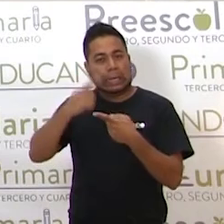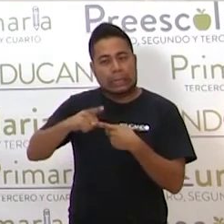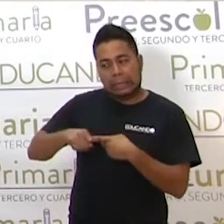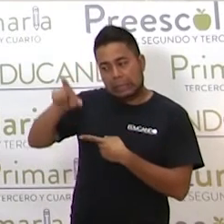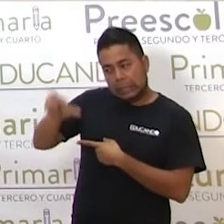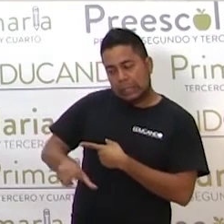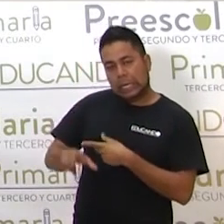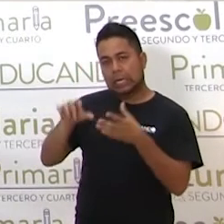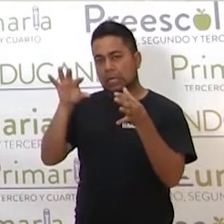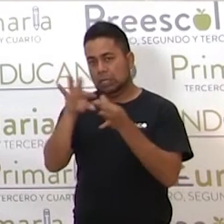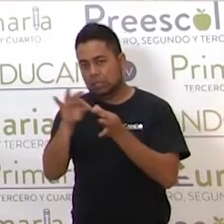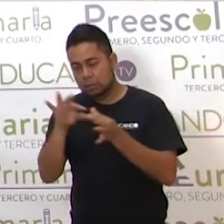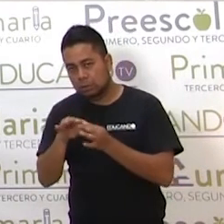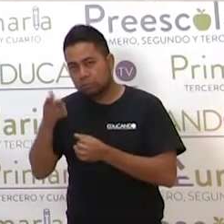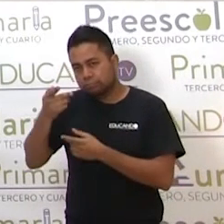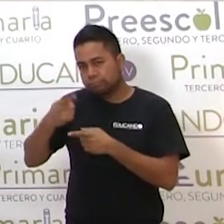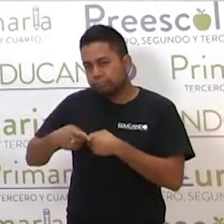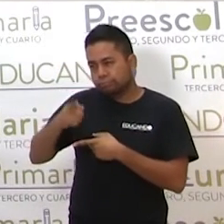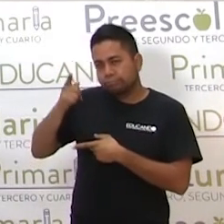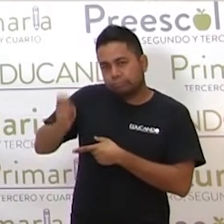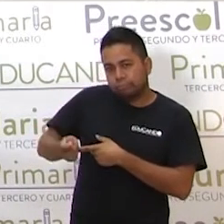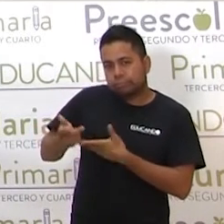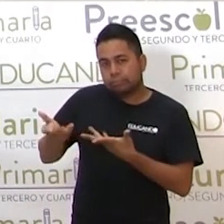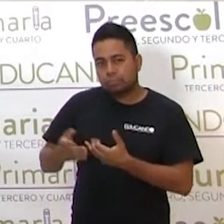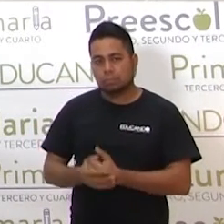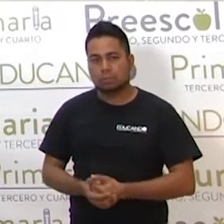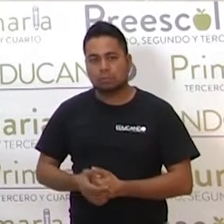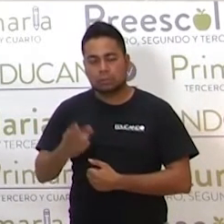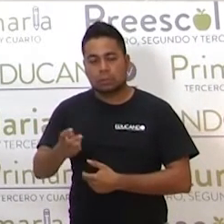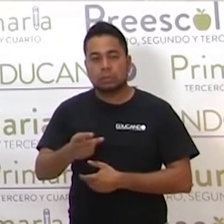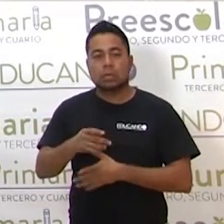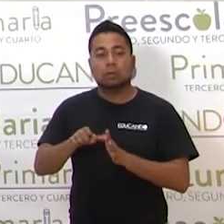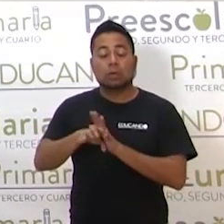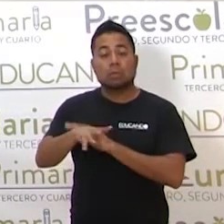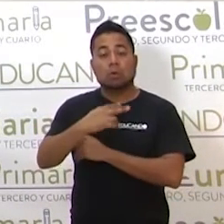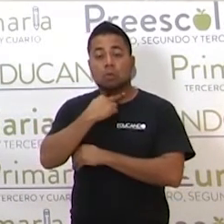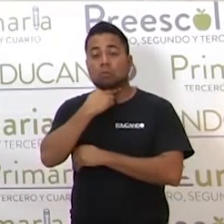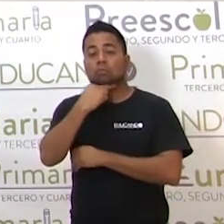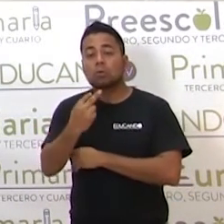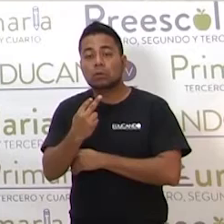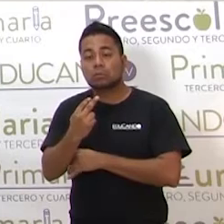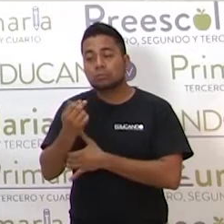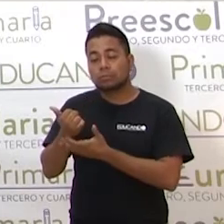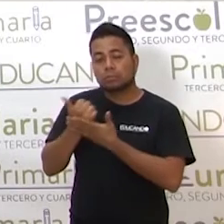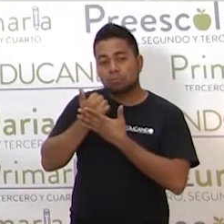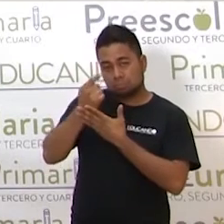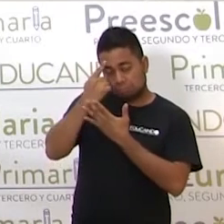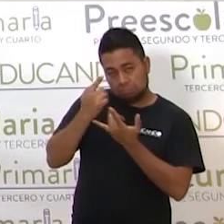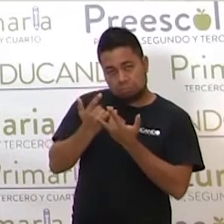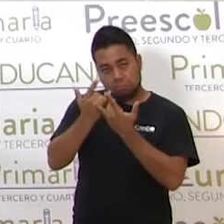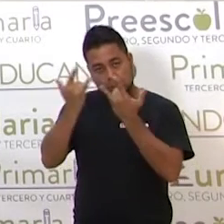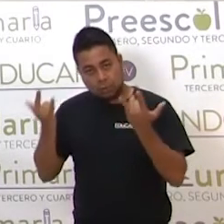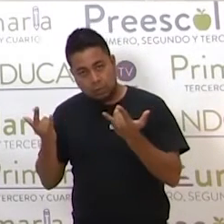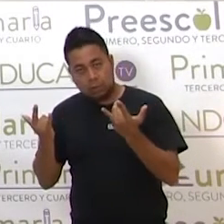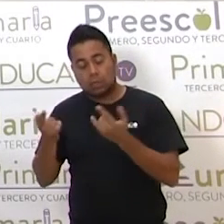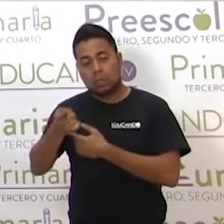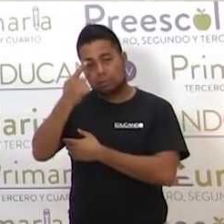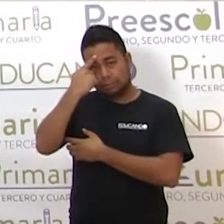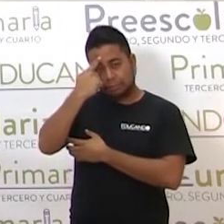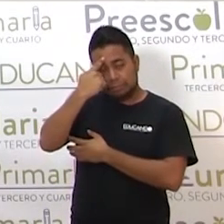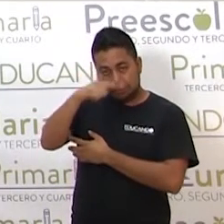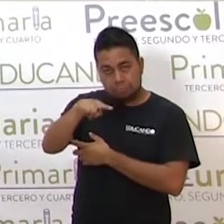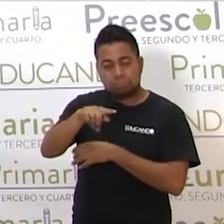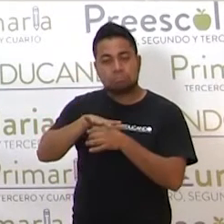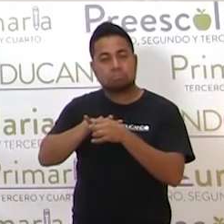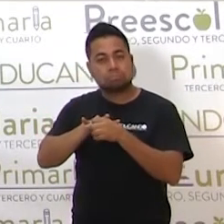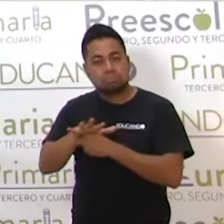narrador? El narrador es esa voz que nos está contando la historia, el relato, los